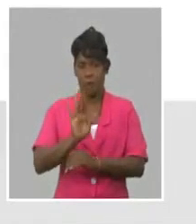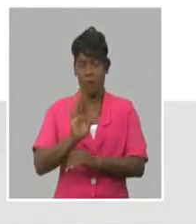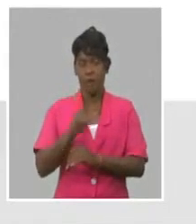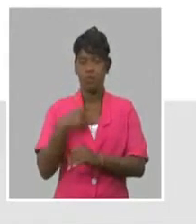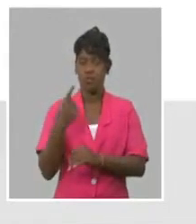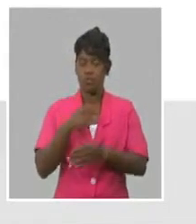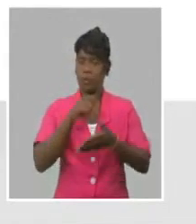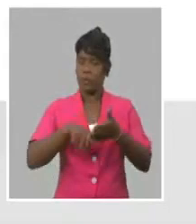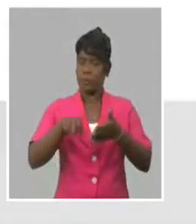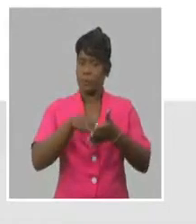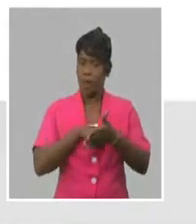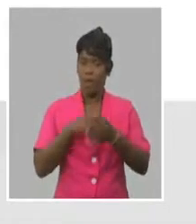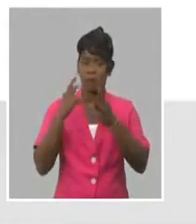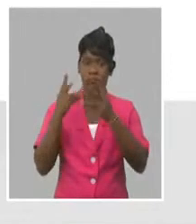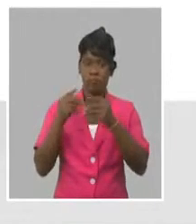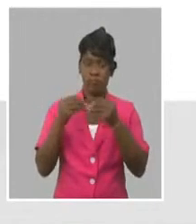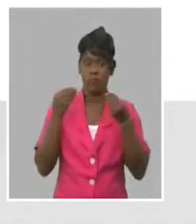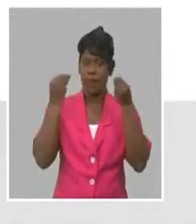haya